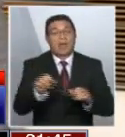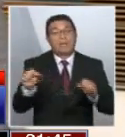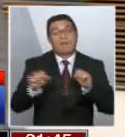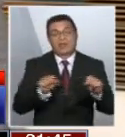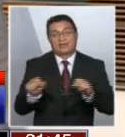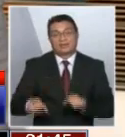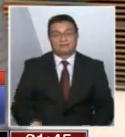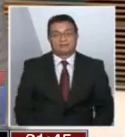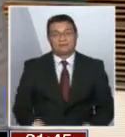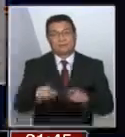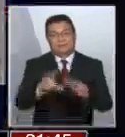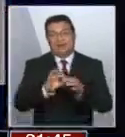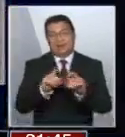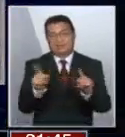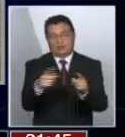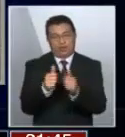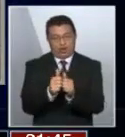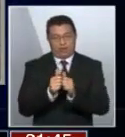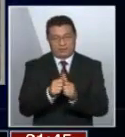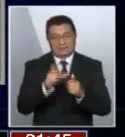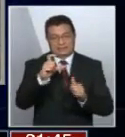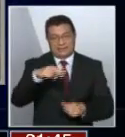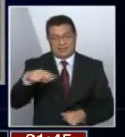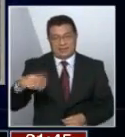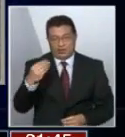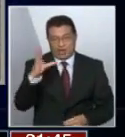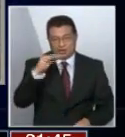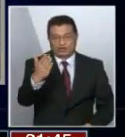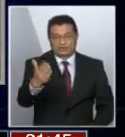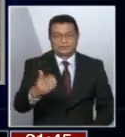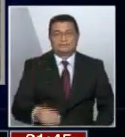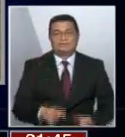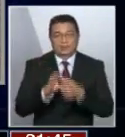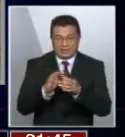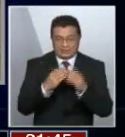Diputado Pepe Auti, gracias por habernos acompañado hoy en CNN Prime. Buenas noches. Gracias, Daniel. Chao, buenas noches.